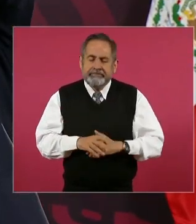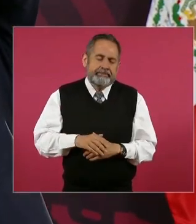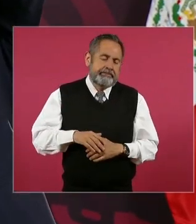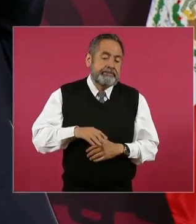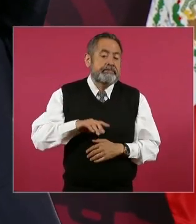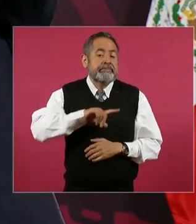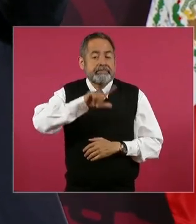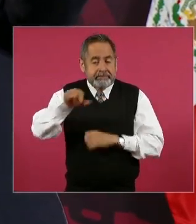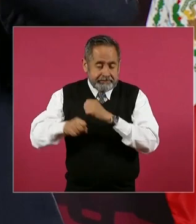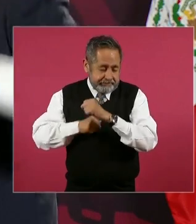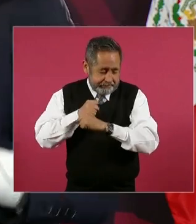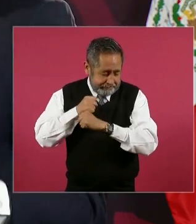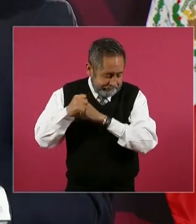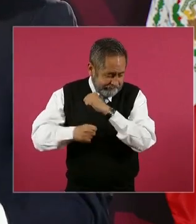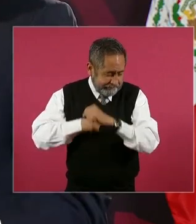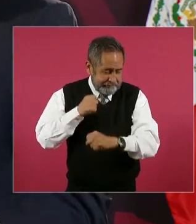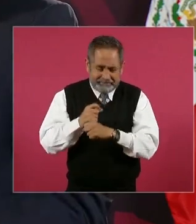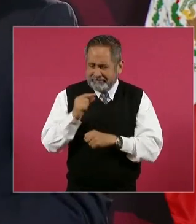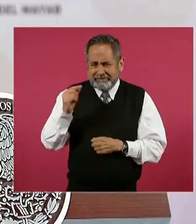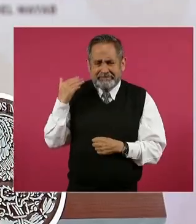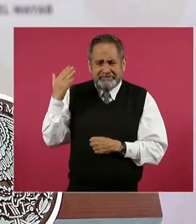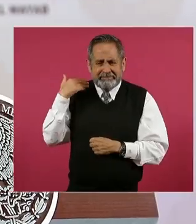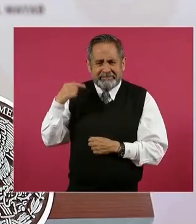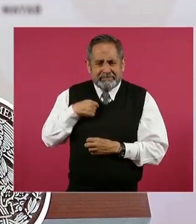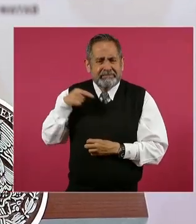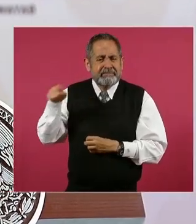ahora en enero fui